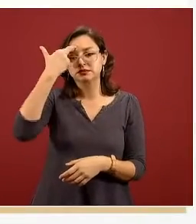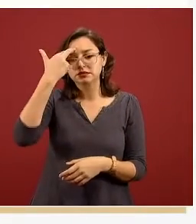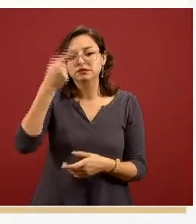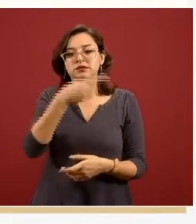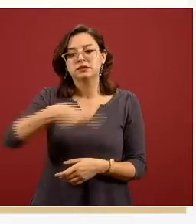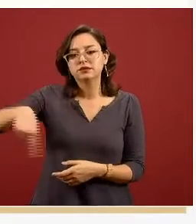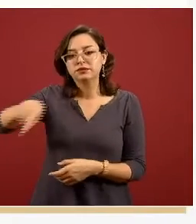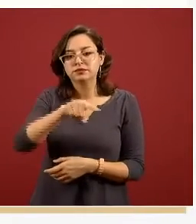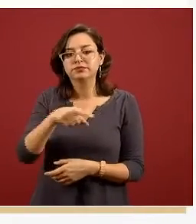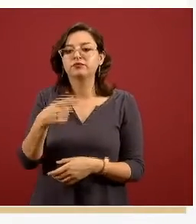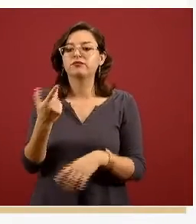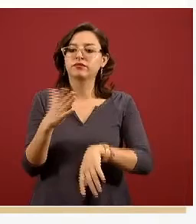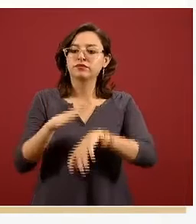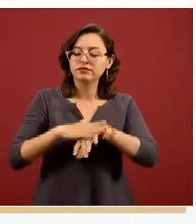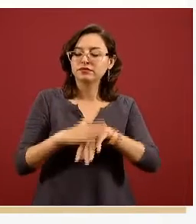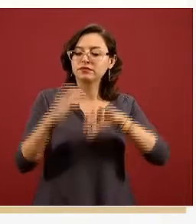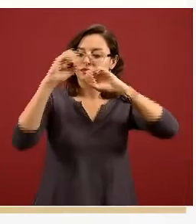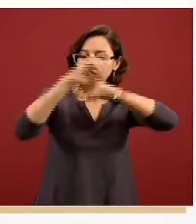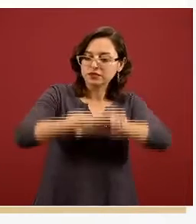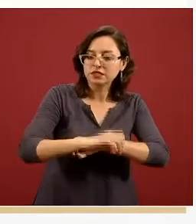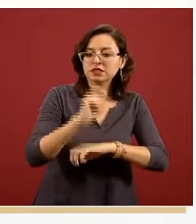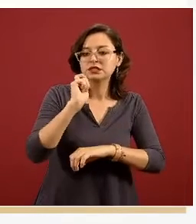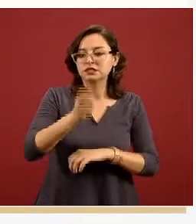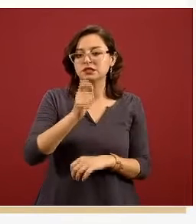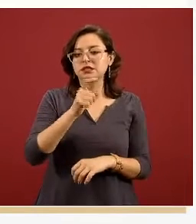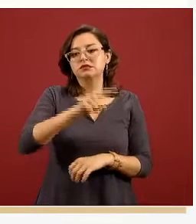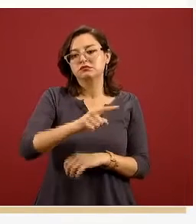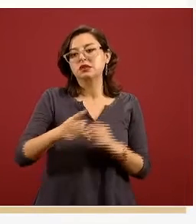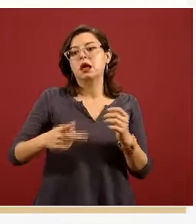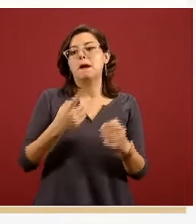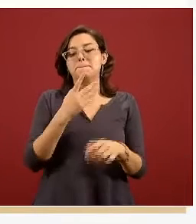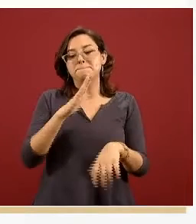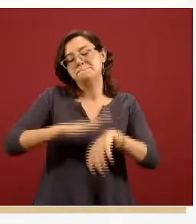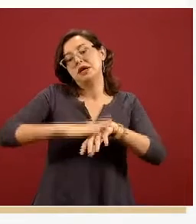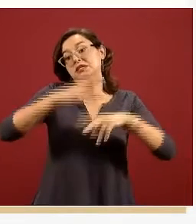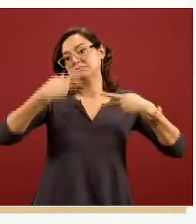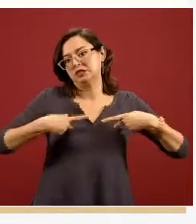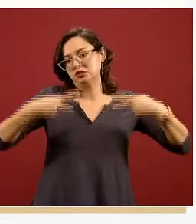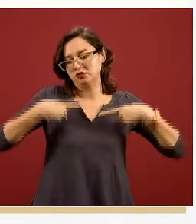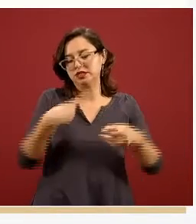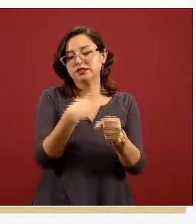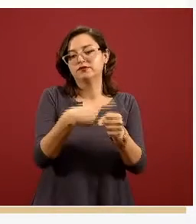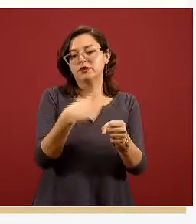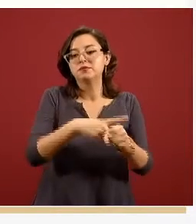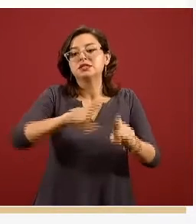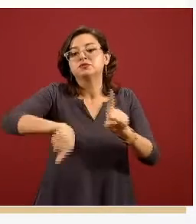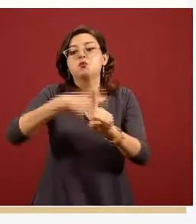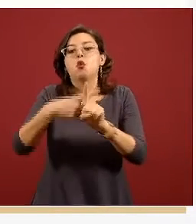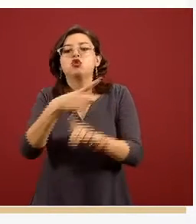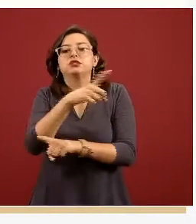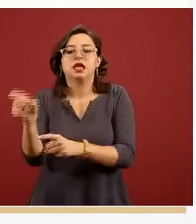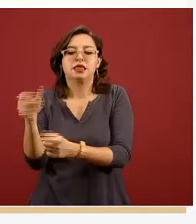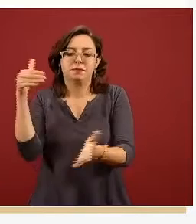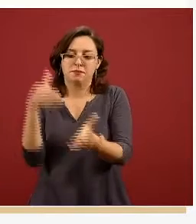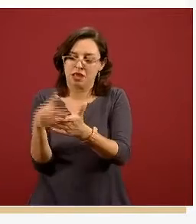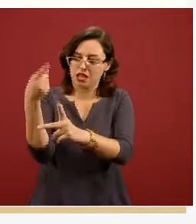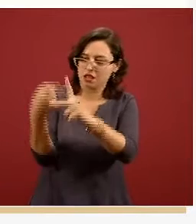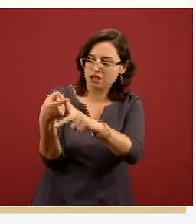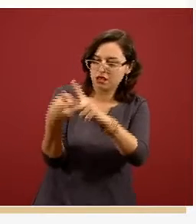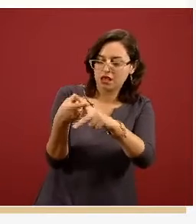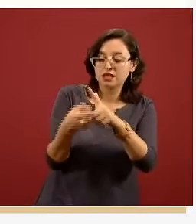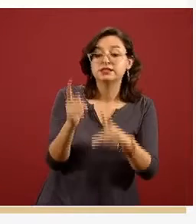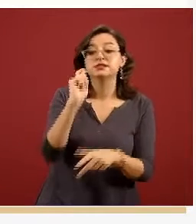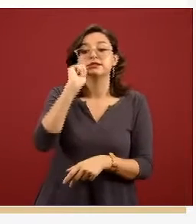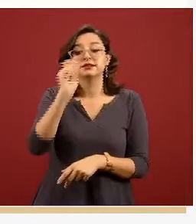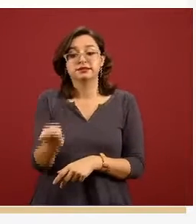más intensos son precisamente los que tienen las mayores tasas de incidencia, y por lo tanto, entonces estas tasas lógicamente